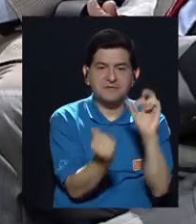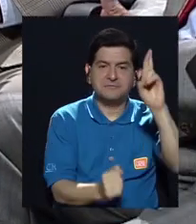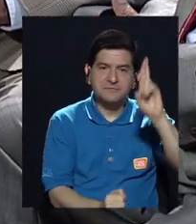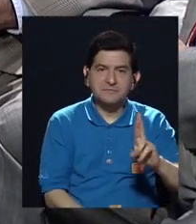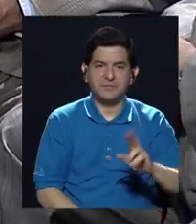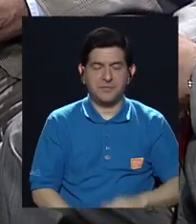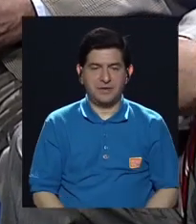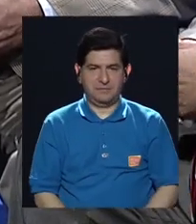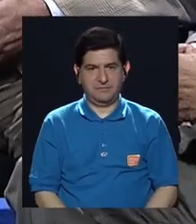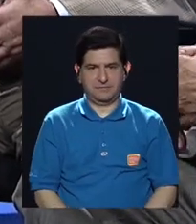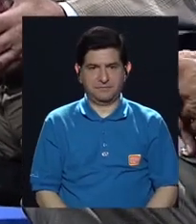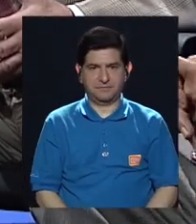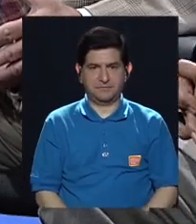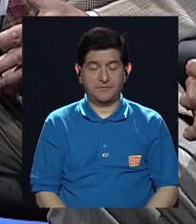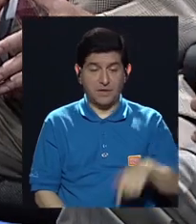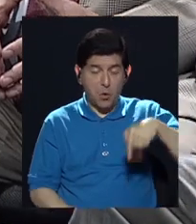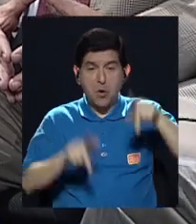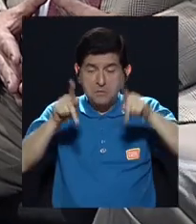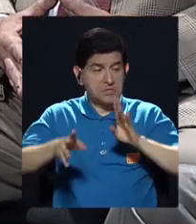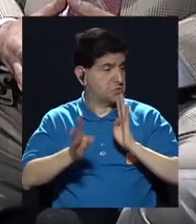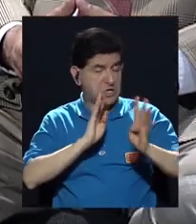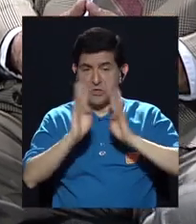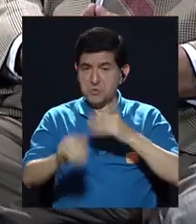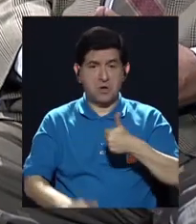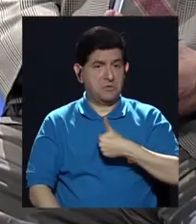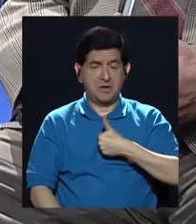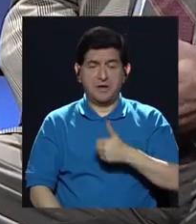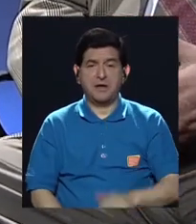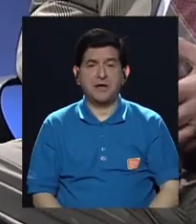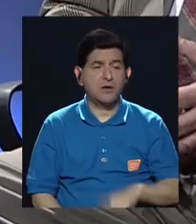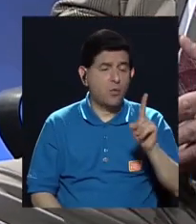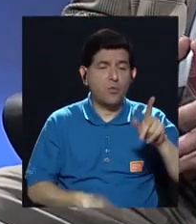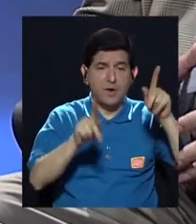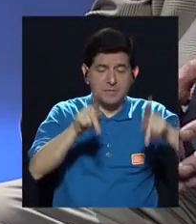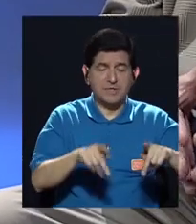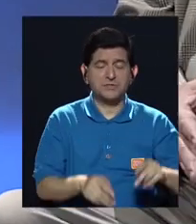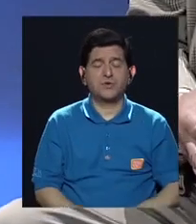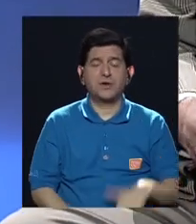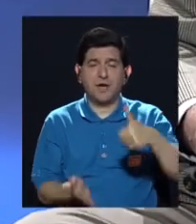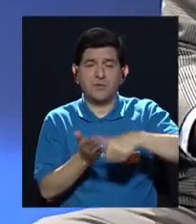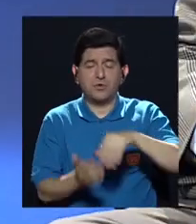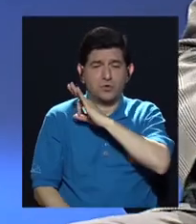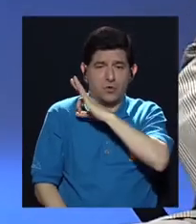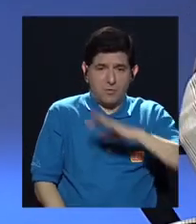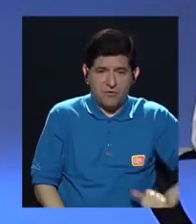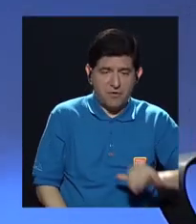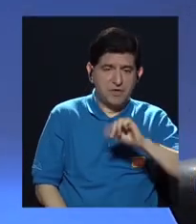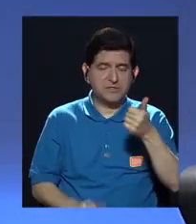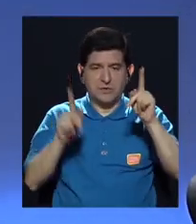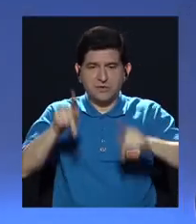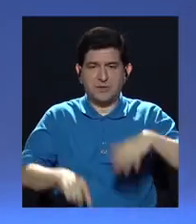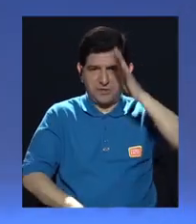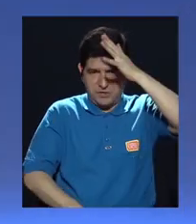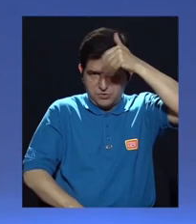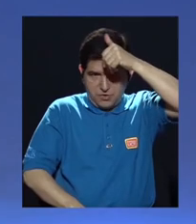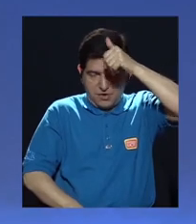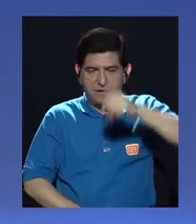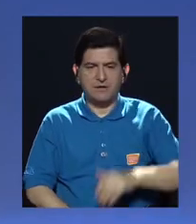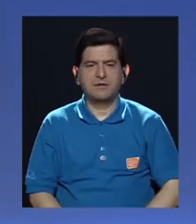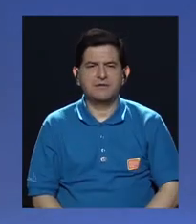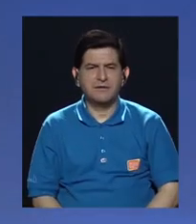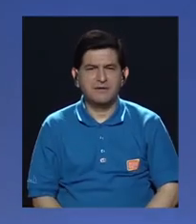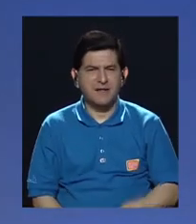familias costarricenses. Hoy hay familiares que no se hablan, porque uno votó por Fabricio y otro votó por Carlos. Don